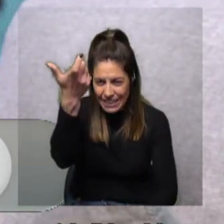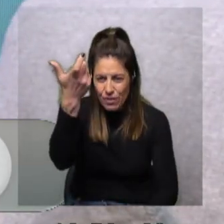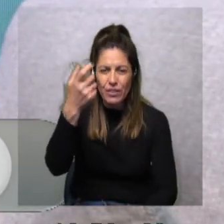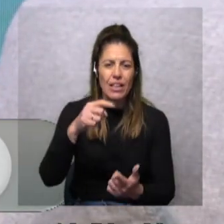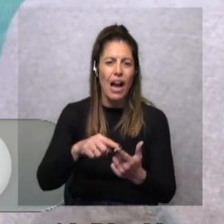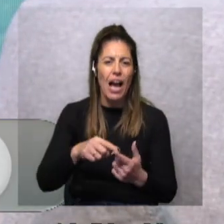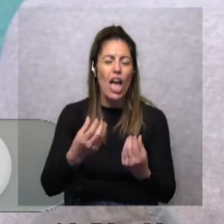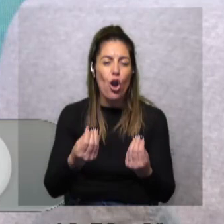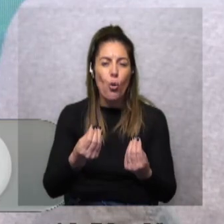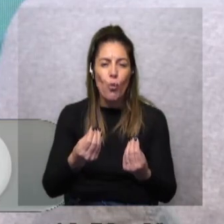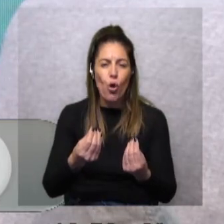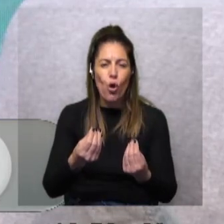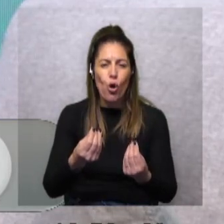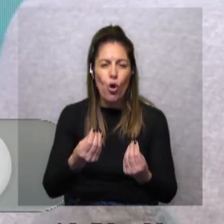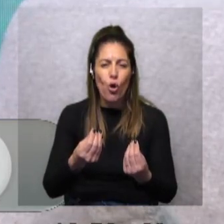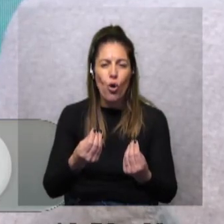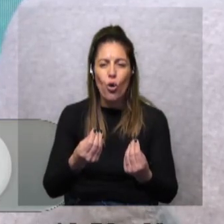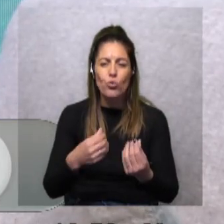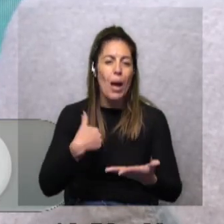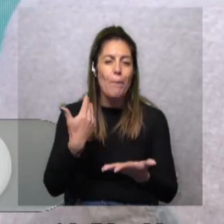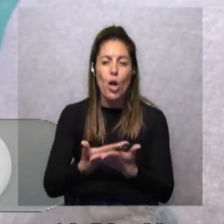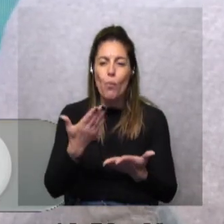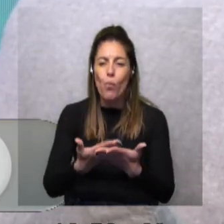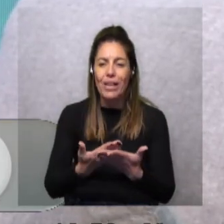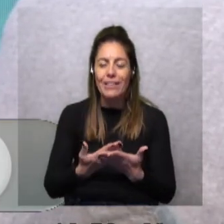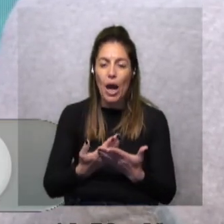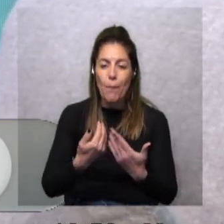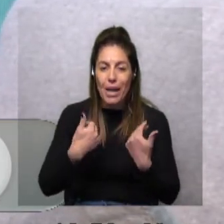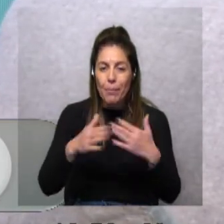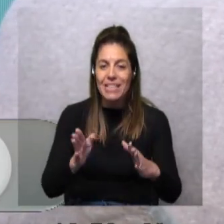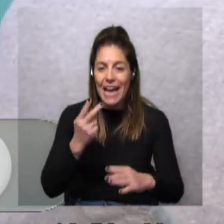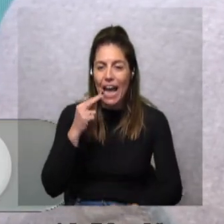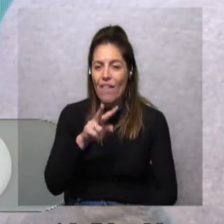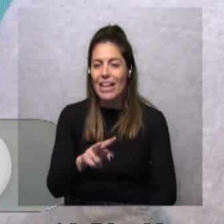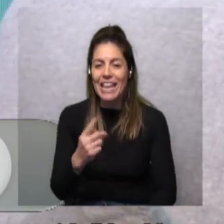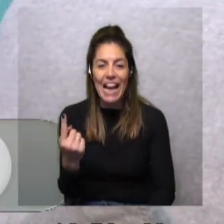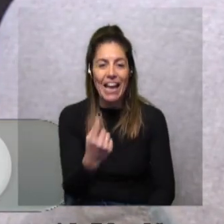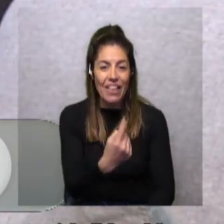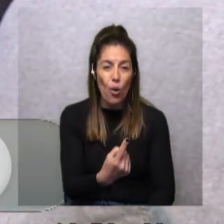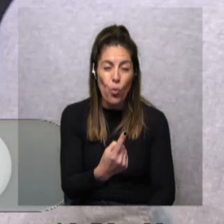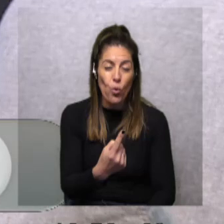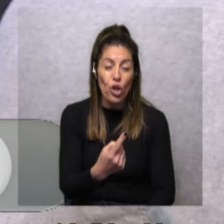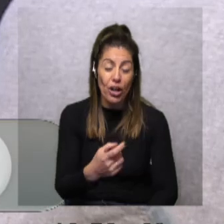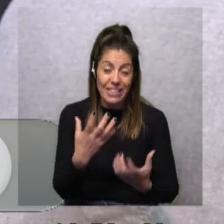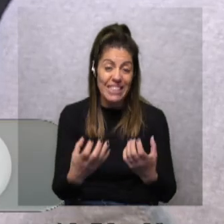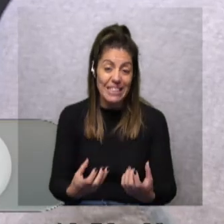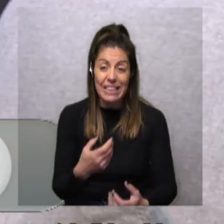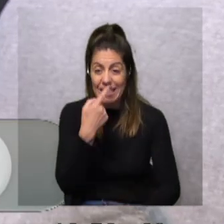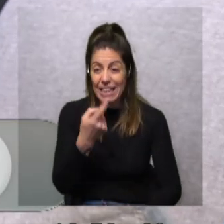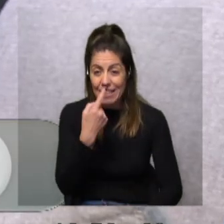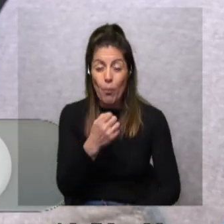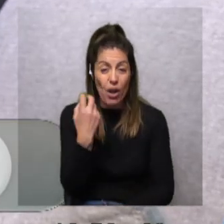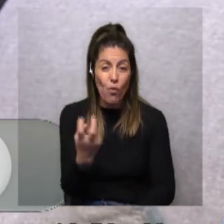O sea, es como un tema, es una propuesta introductoria que cada uno en el nicho que se sienta interesado puede buscar